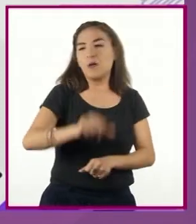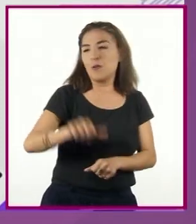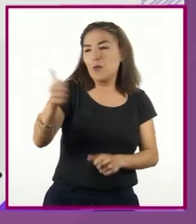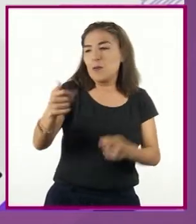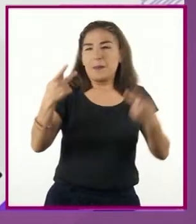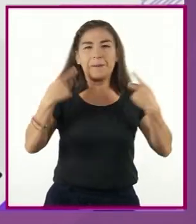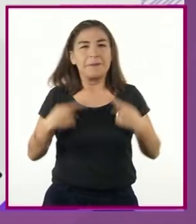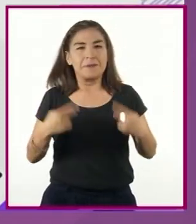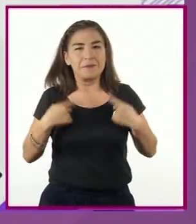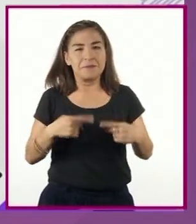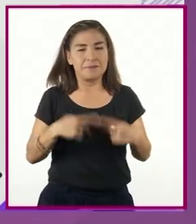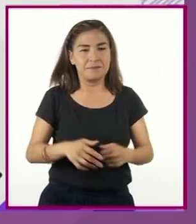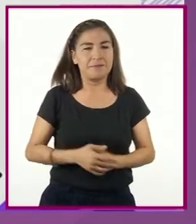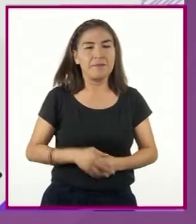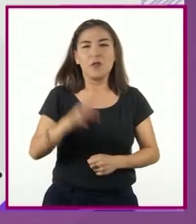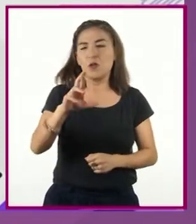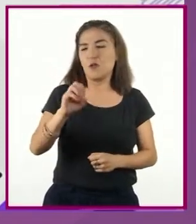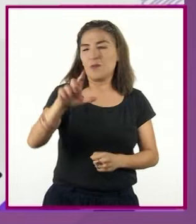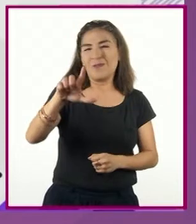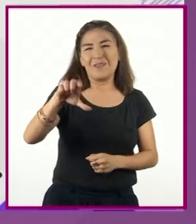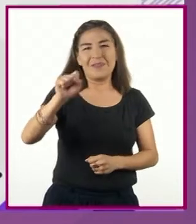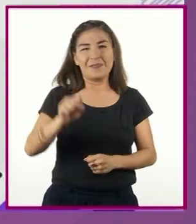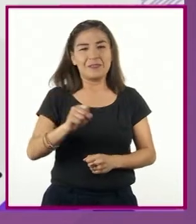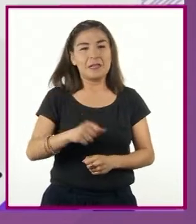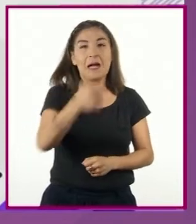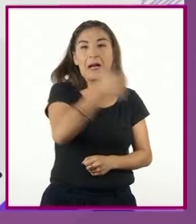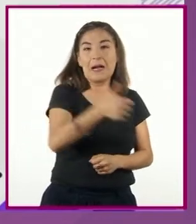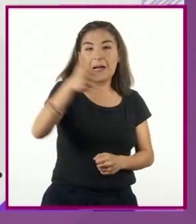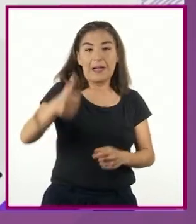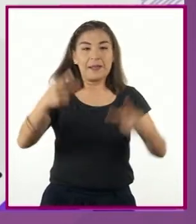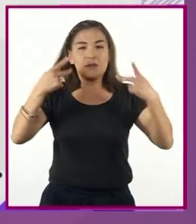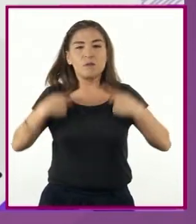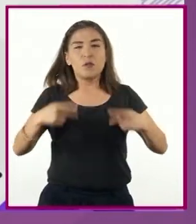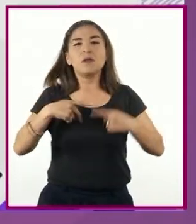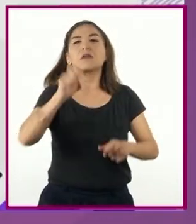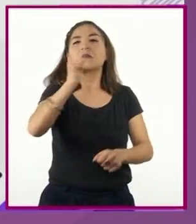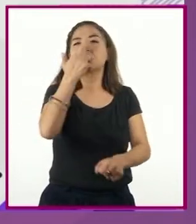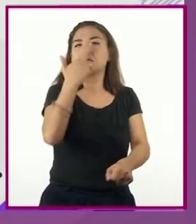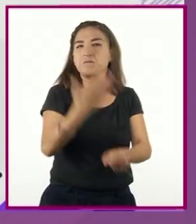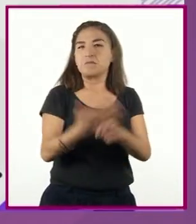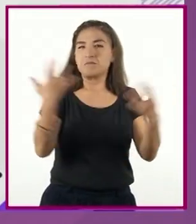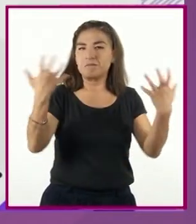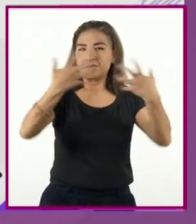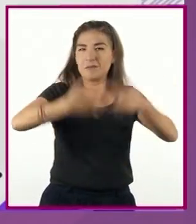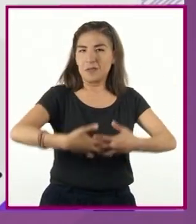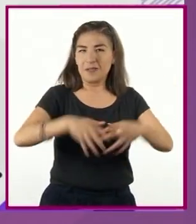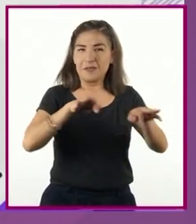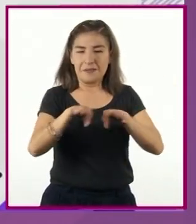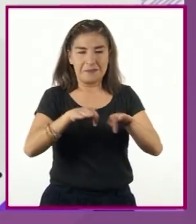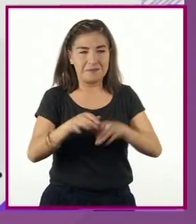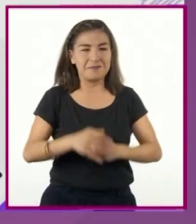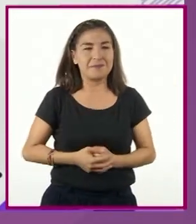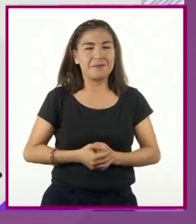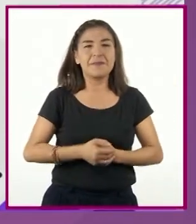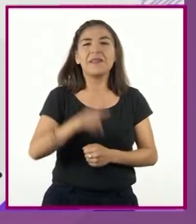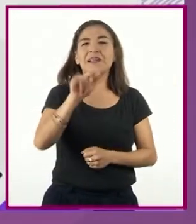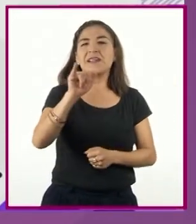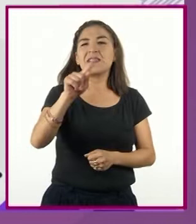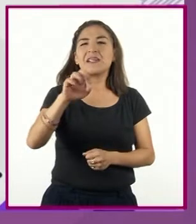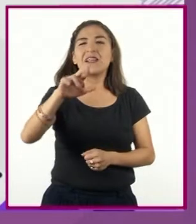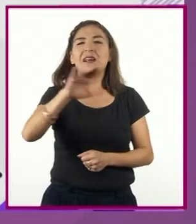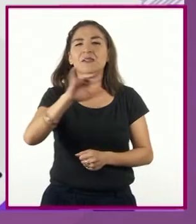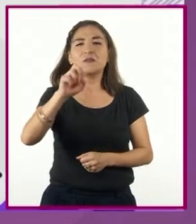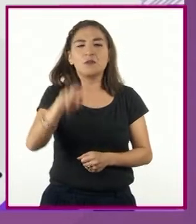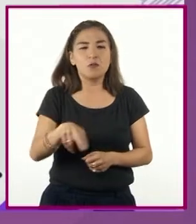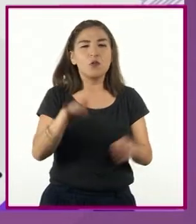otros. Los roles. Cada individuo desempeña una función. La interacción. Son